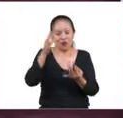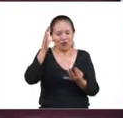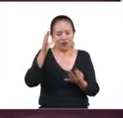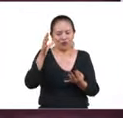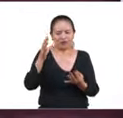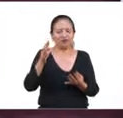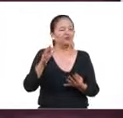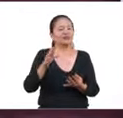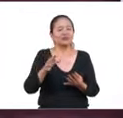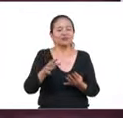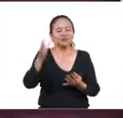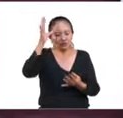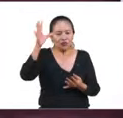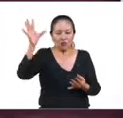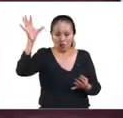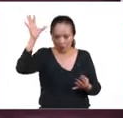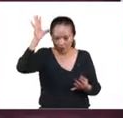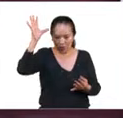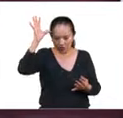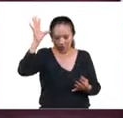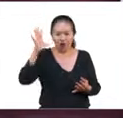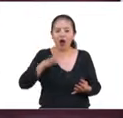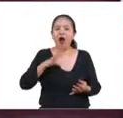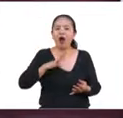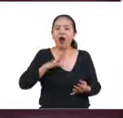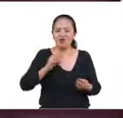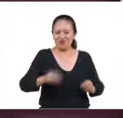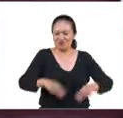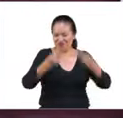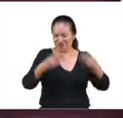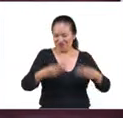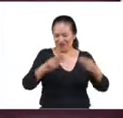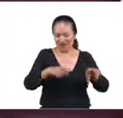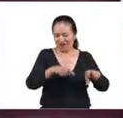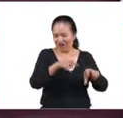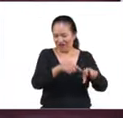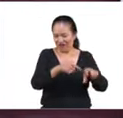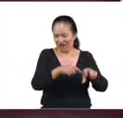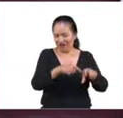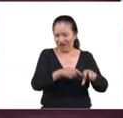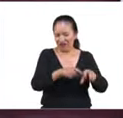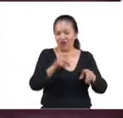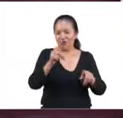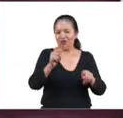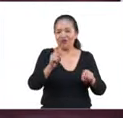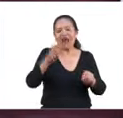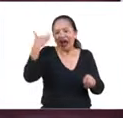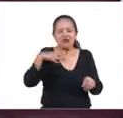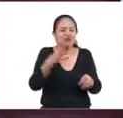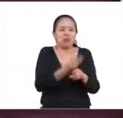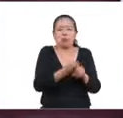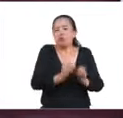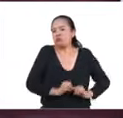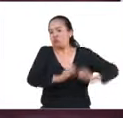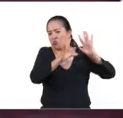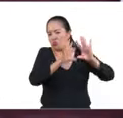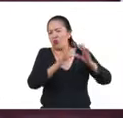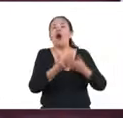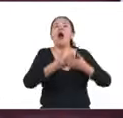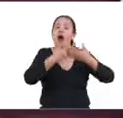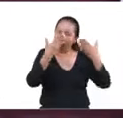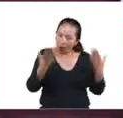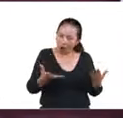Lagunilla Ropa y Telas, que es un mercado que no se ha atendido adecuadamente en la pasada administración, lo dejaron a medias, vamos a